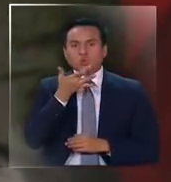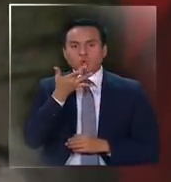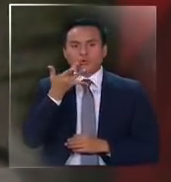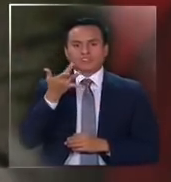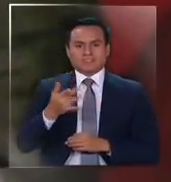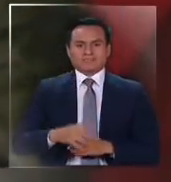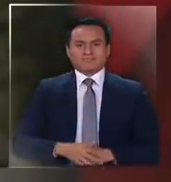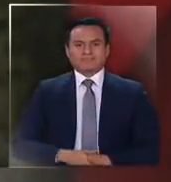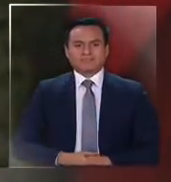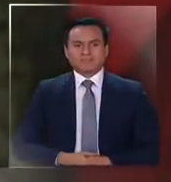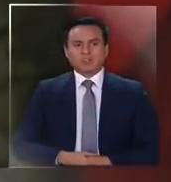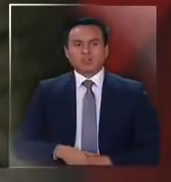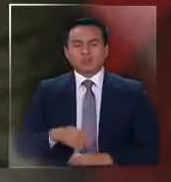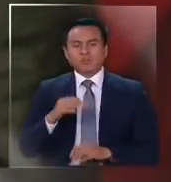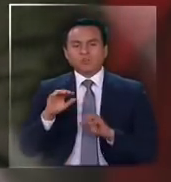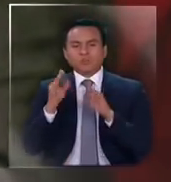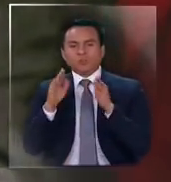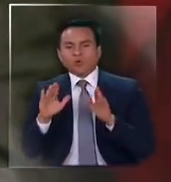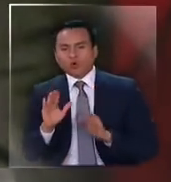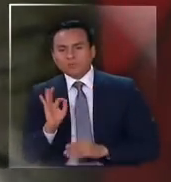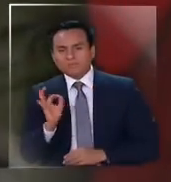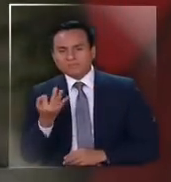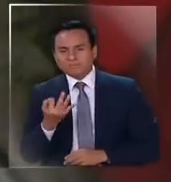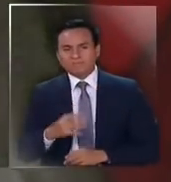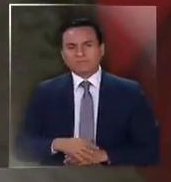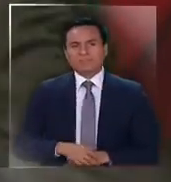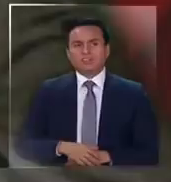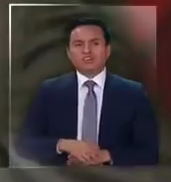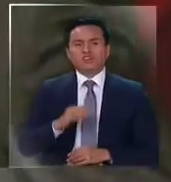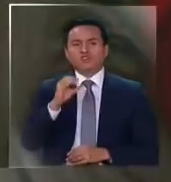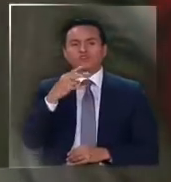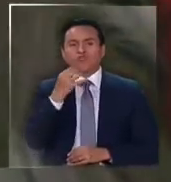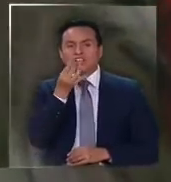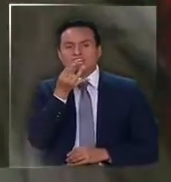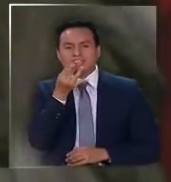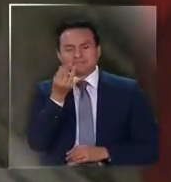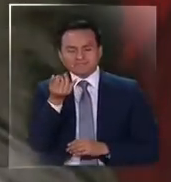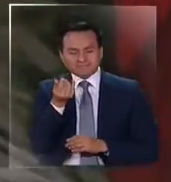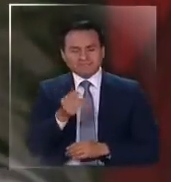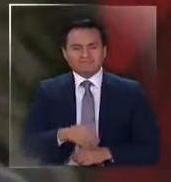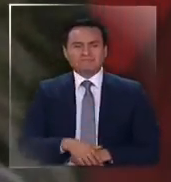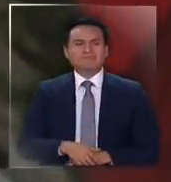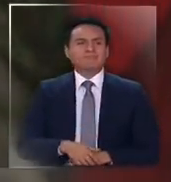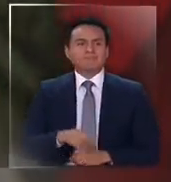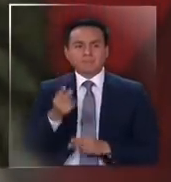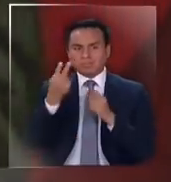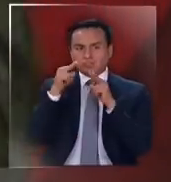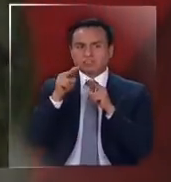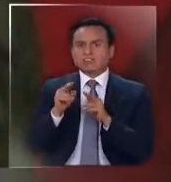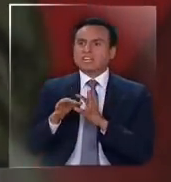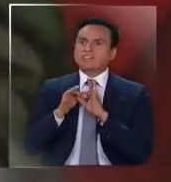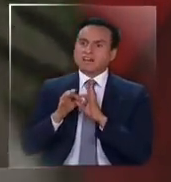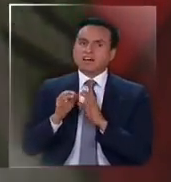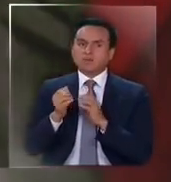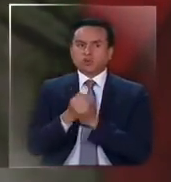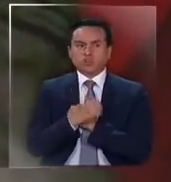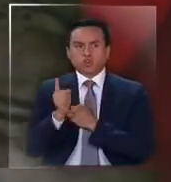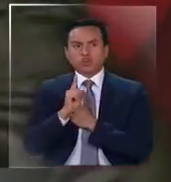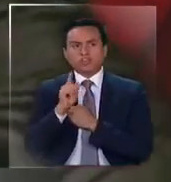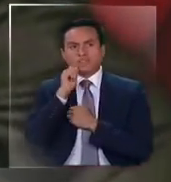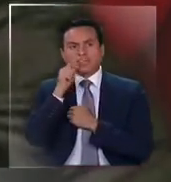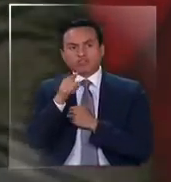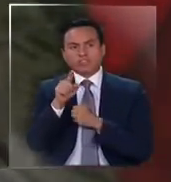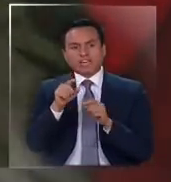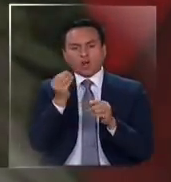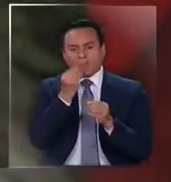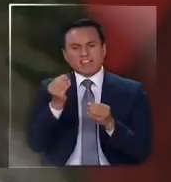dulce, bombón, cuchuflí. La quedé mirando y le dije, gracias amor. No, me dijo, eso es lo que